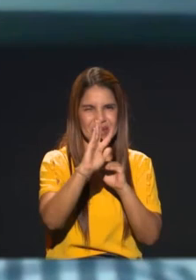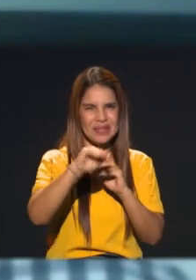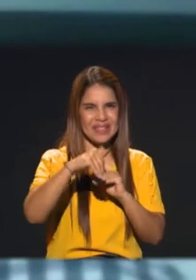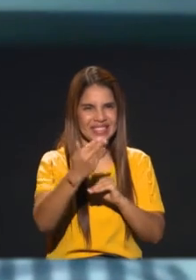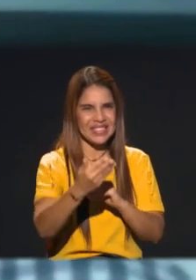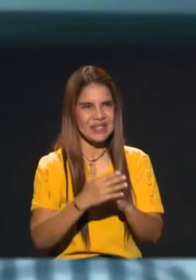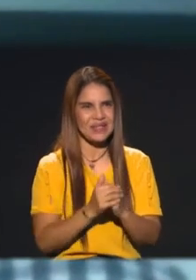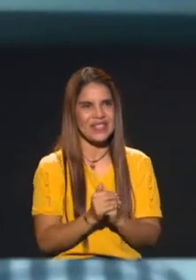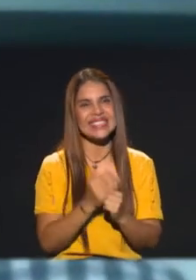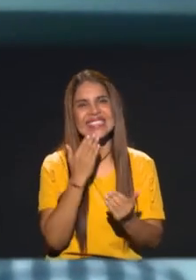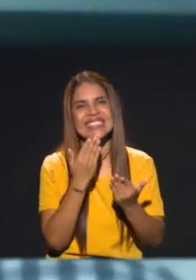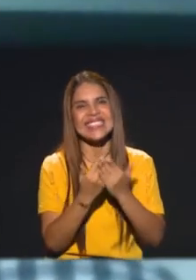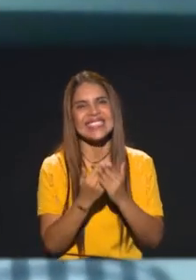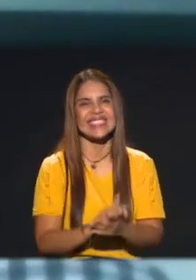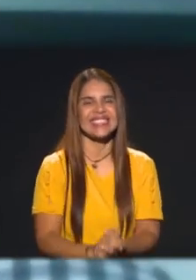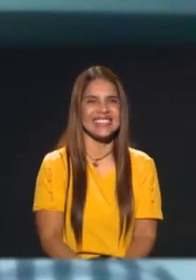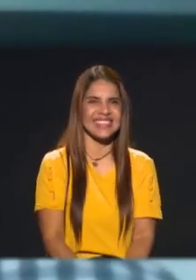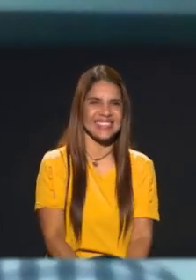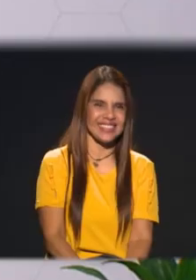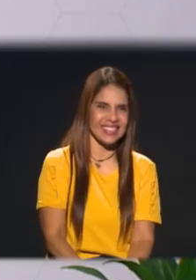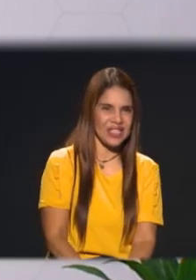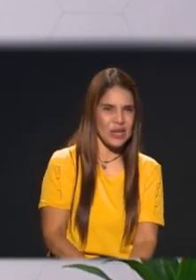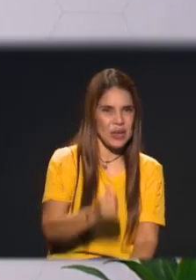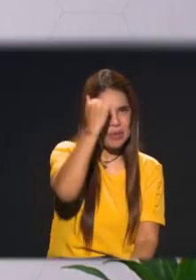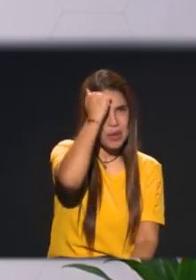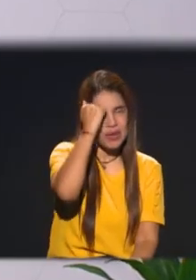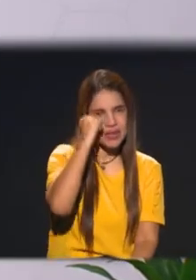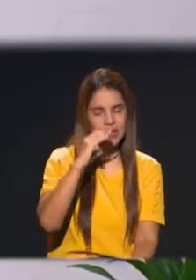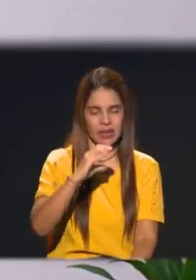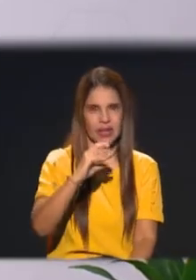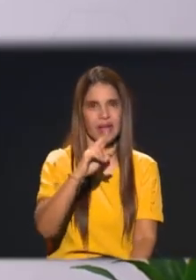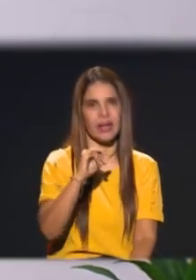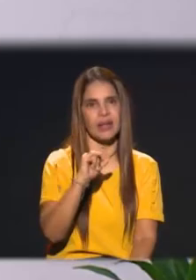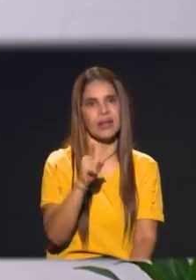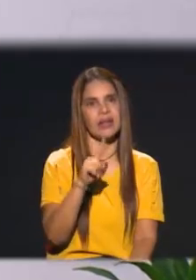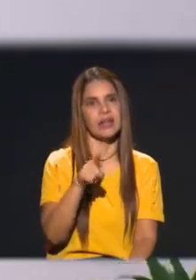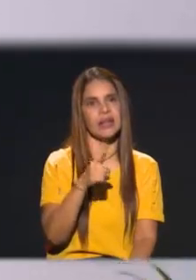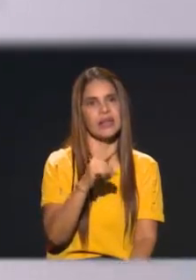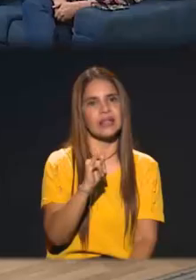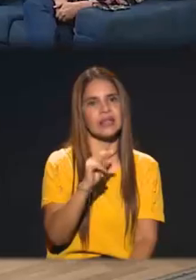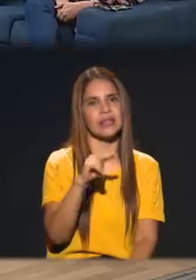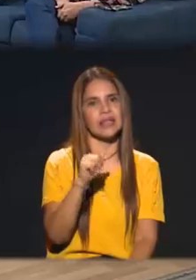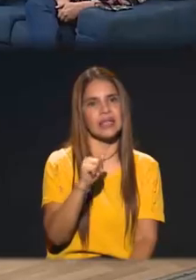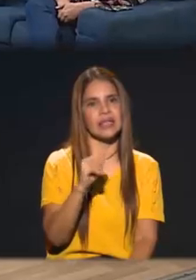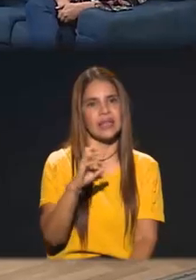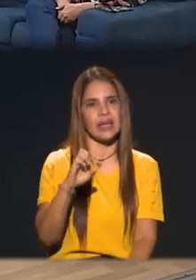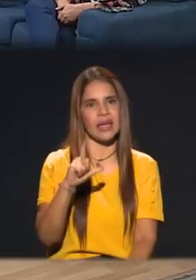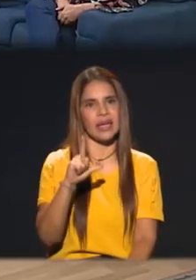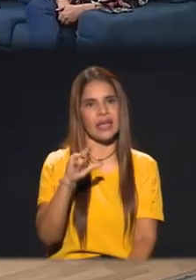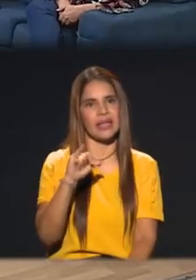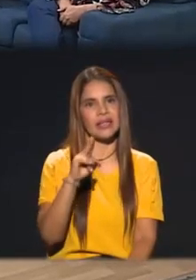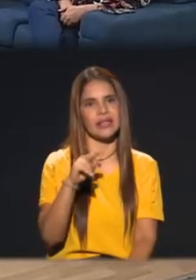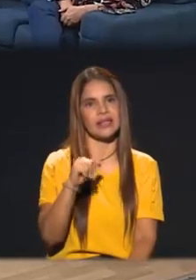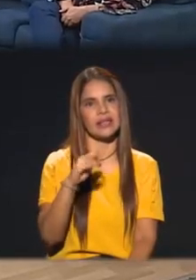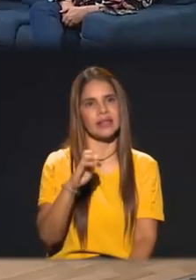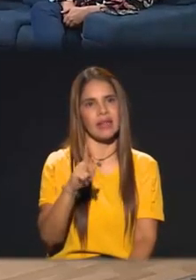bombón? Bueno, pues se me ven, muchas gracias. Listo. Profesora Cristina y profesora Elizabeth, las invito a que nos paremos, obviamente acá con todas